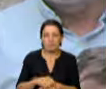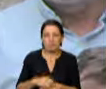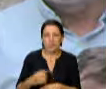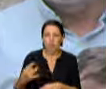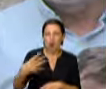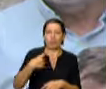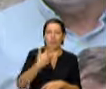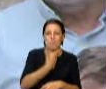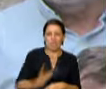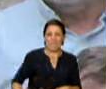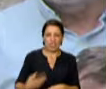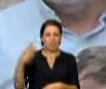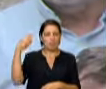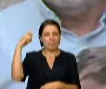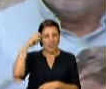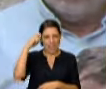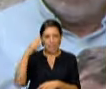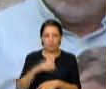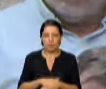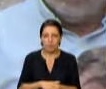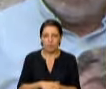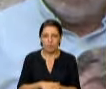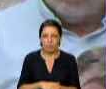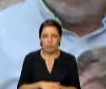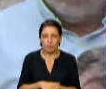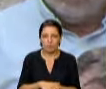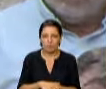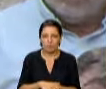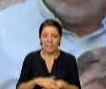esto era un verdadero escándalo, se decidió por mayoría que no, por eso en este momento siguen sesionando.